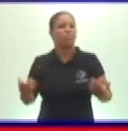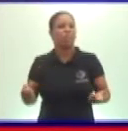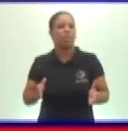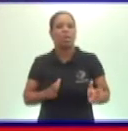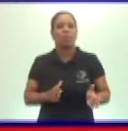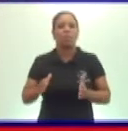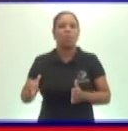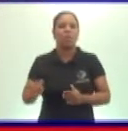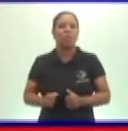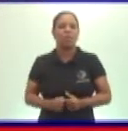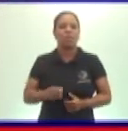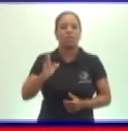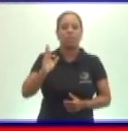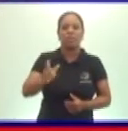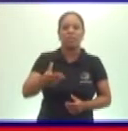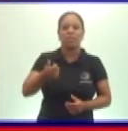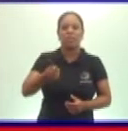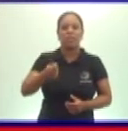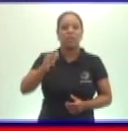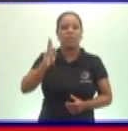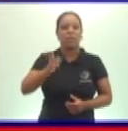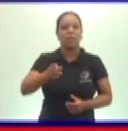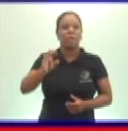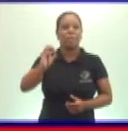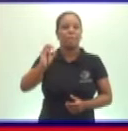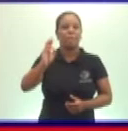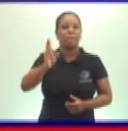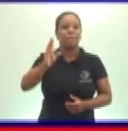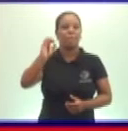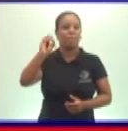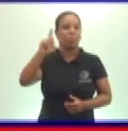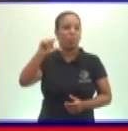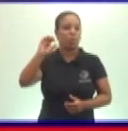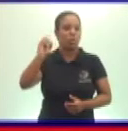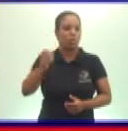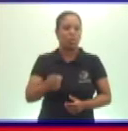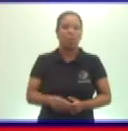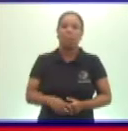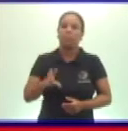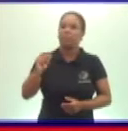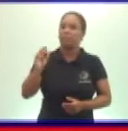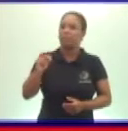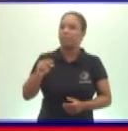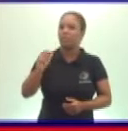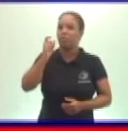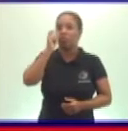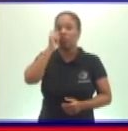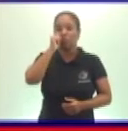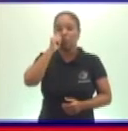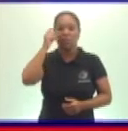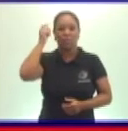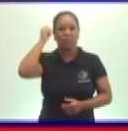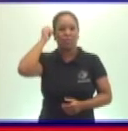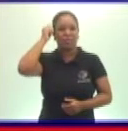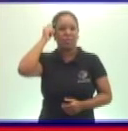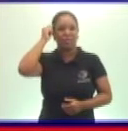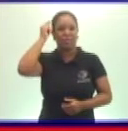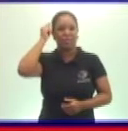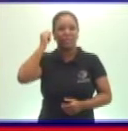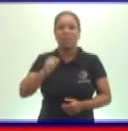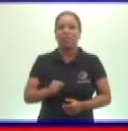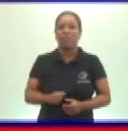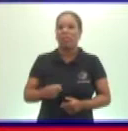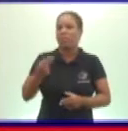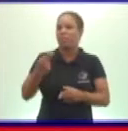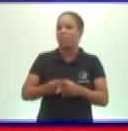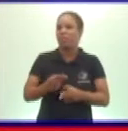Napoleón, Napoleón definió a los ideólogos como doctrinarios. ¿Y qué quiere decir